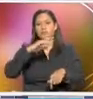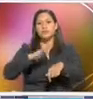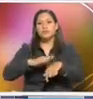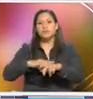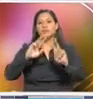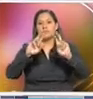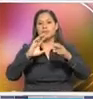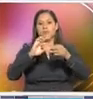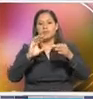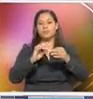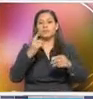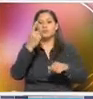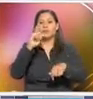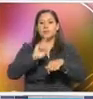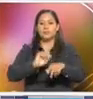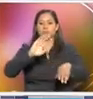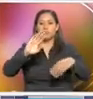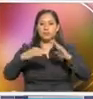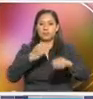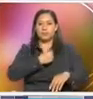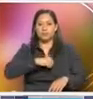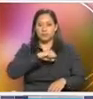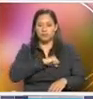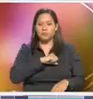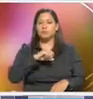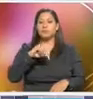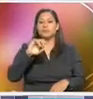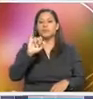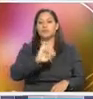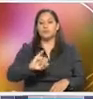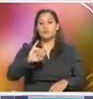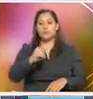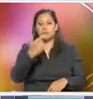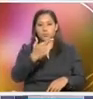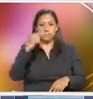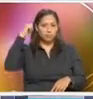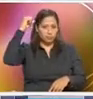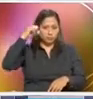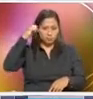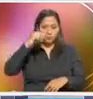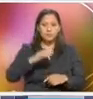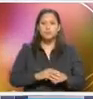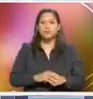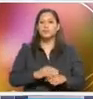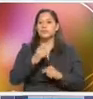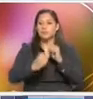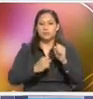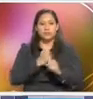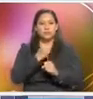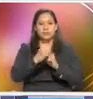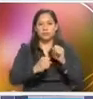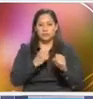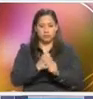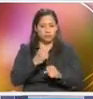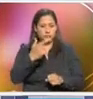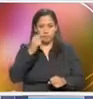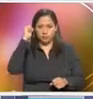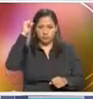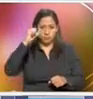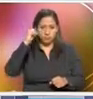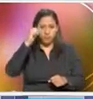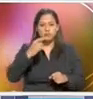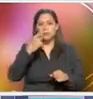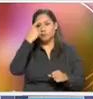hablarles del Día Mundial de la Salud, Sí. que se celebra este jueves 7 de abril. Se celebra todos los años en 7 de abril. Y bueno,